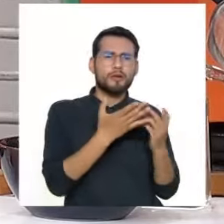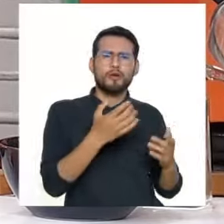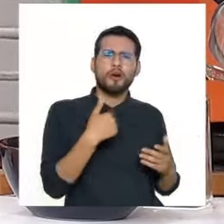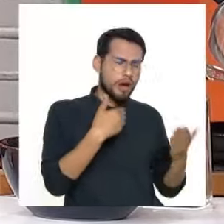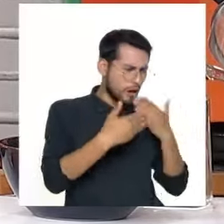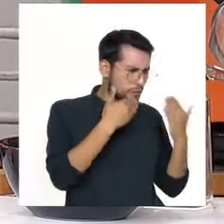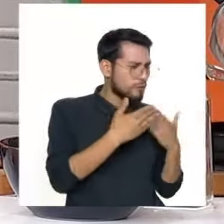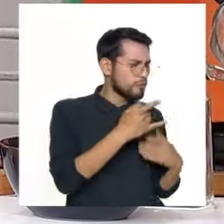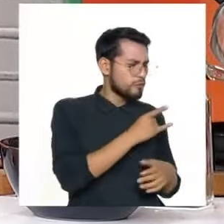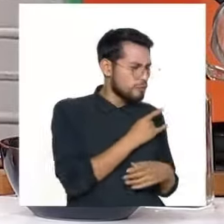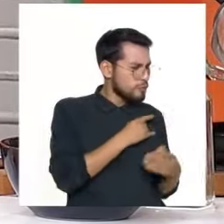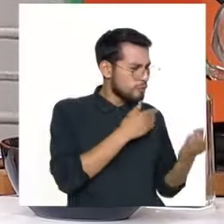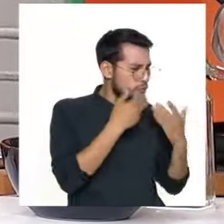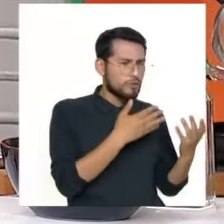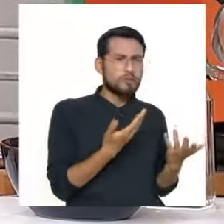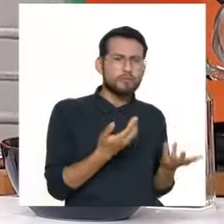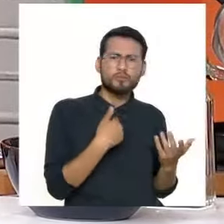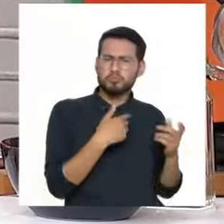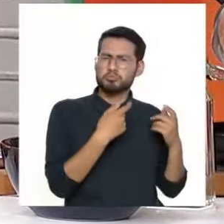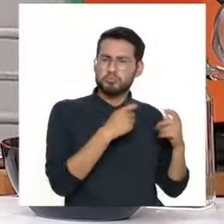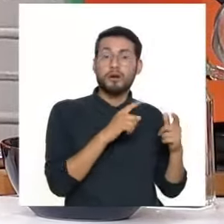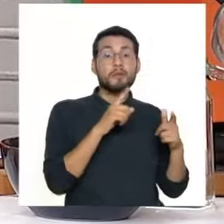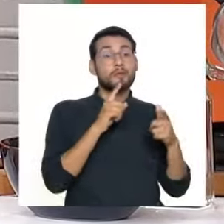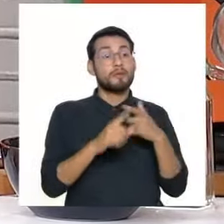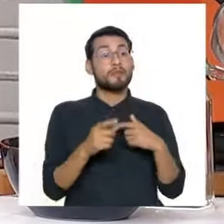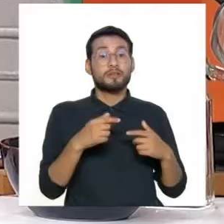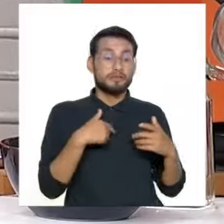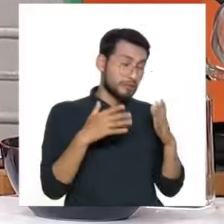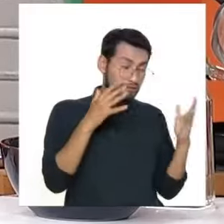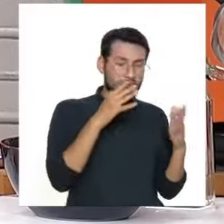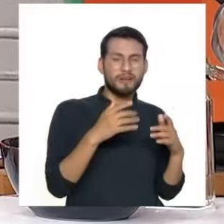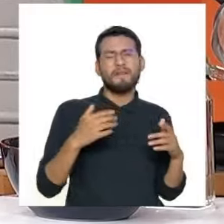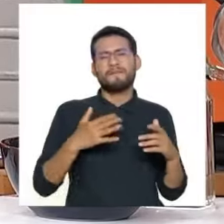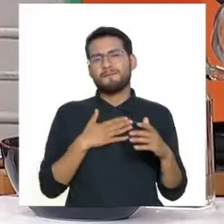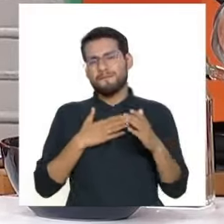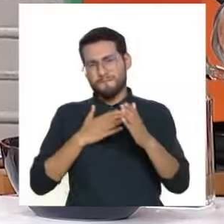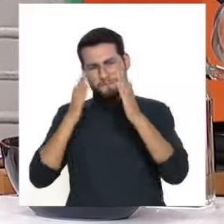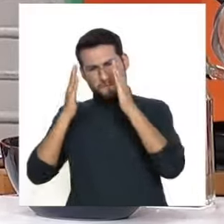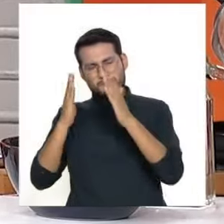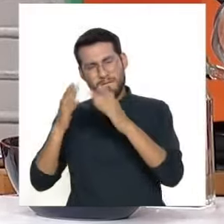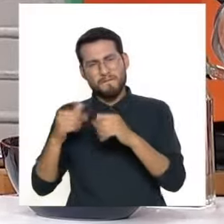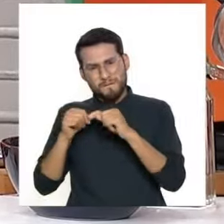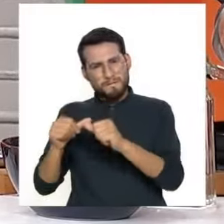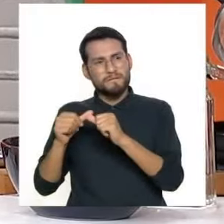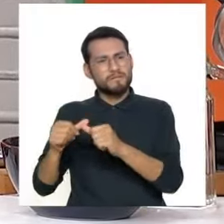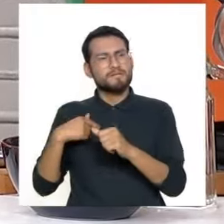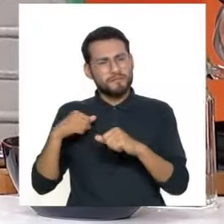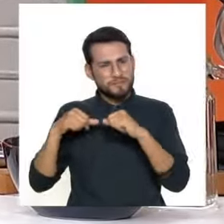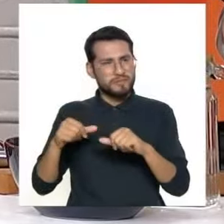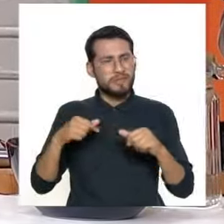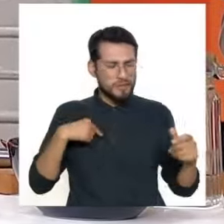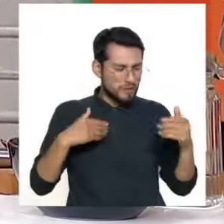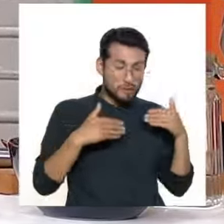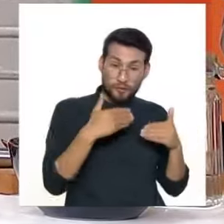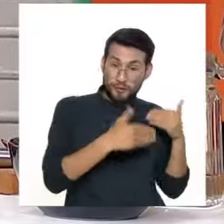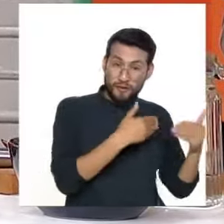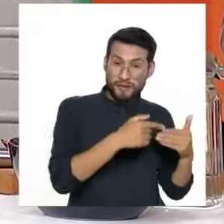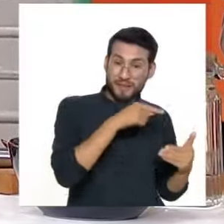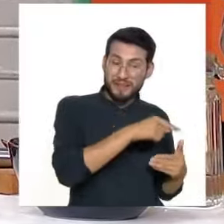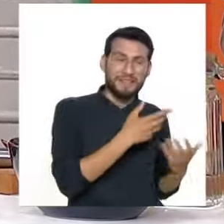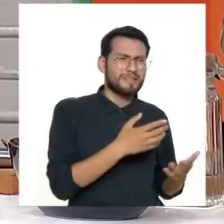mucho con mis compañeros de la universidad y estoy como que ahí pero ya estoy así me tengo que eh seguir aplicando digamos para poder continuar el